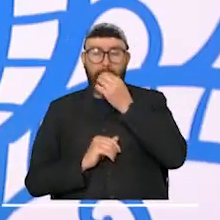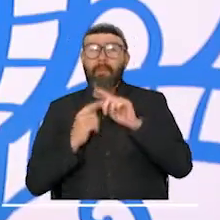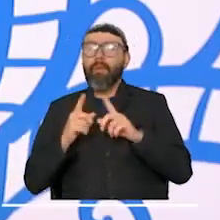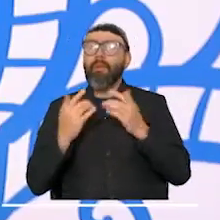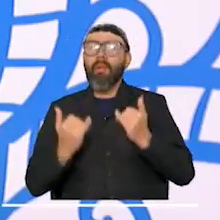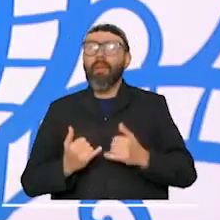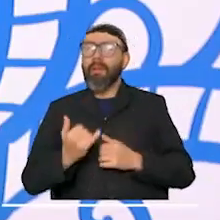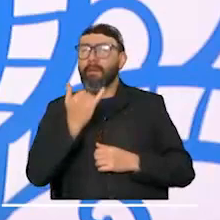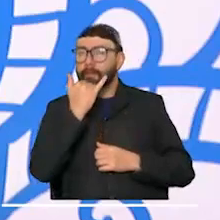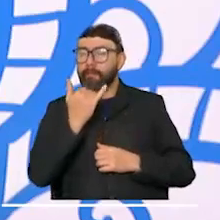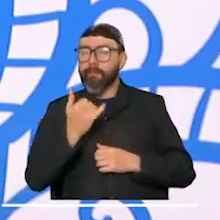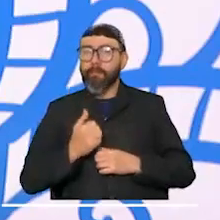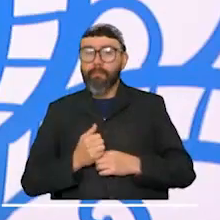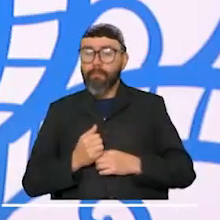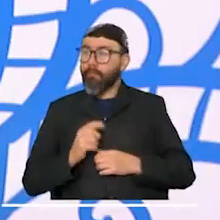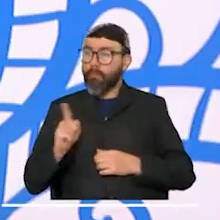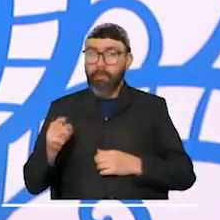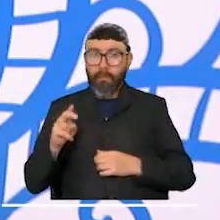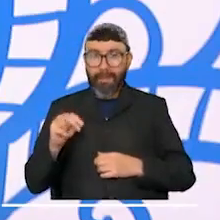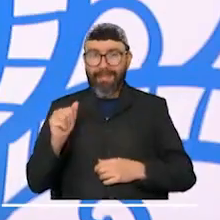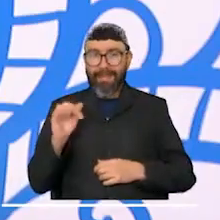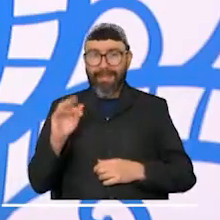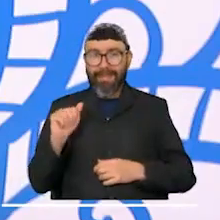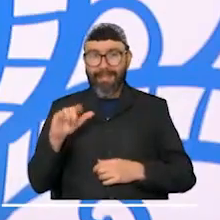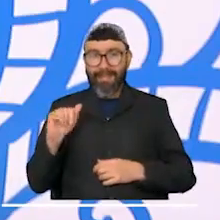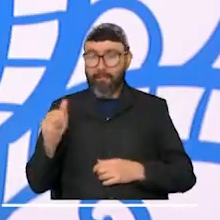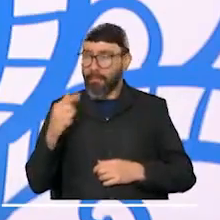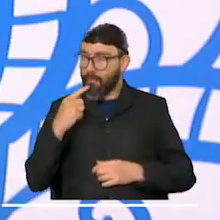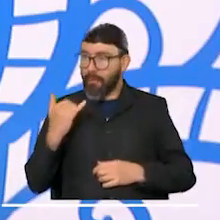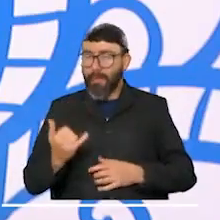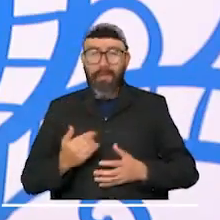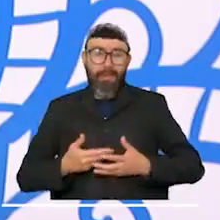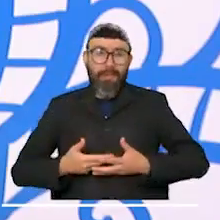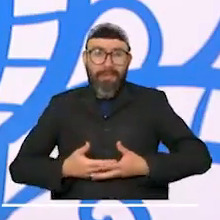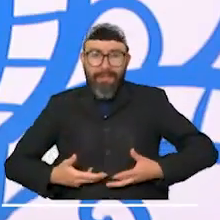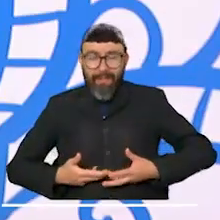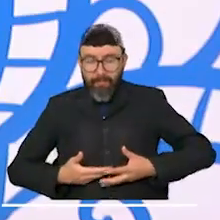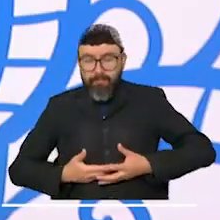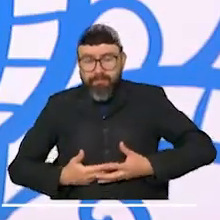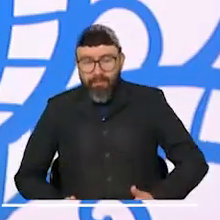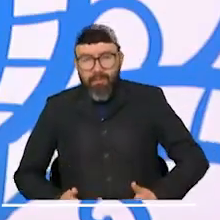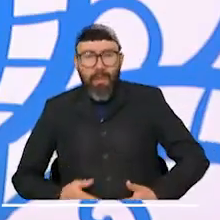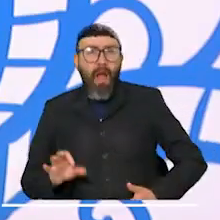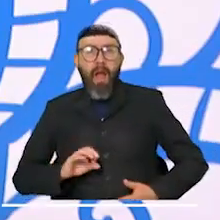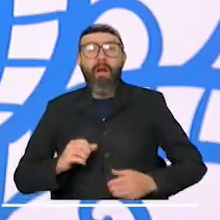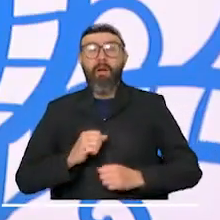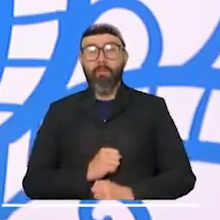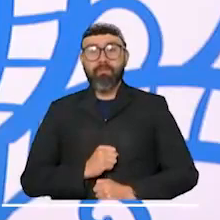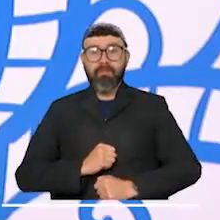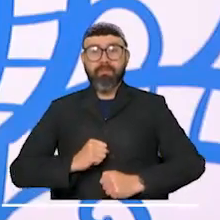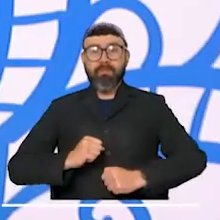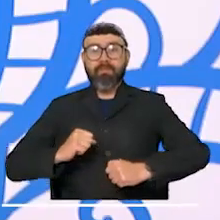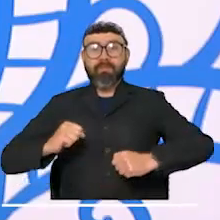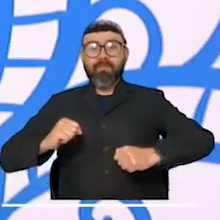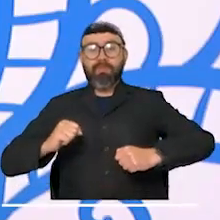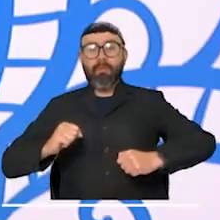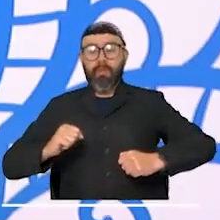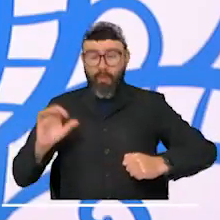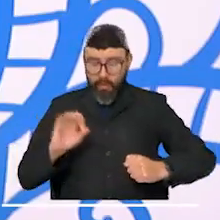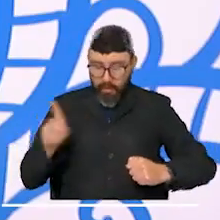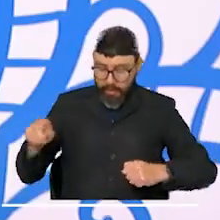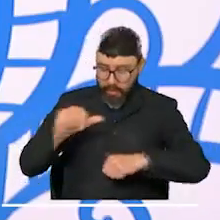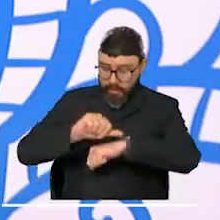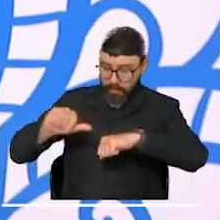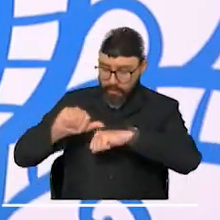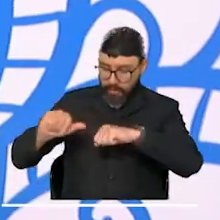es como como decía Natalia se daña el piso pélvico después de un parto por obesidad las pacientes que son obesas y que han tenido o que han tenido cirugías